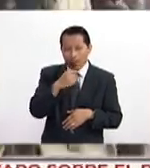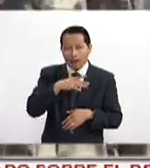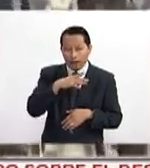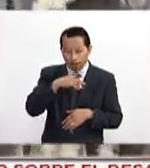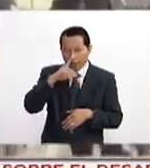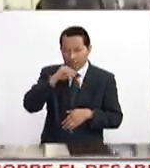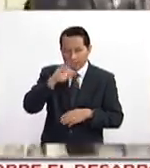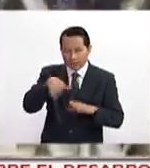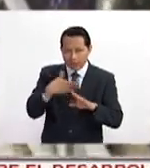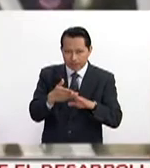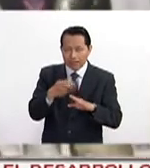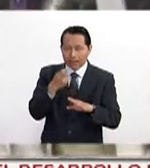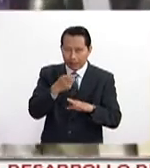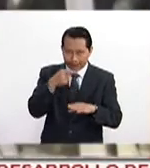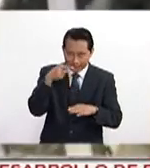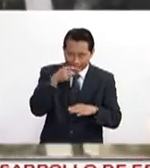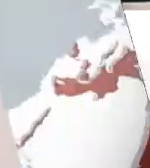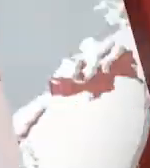fallida revuelta.